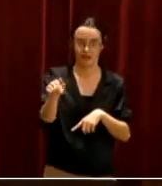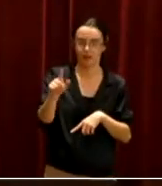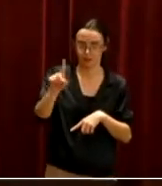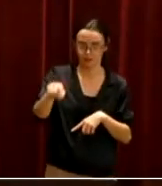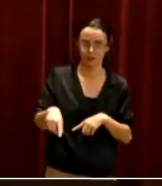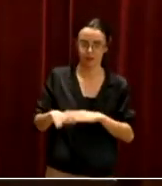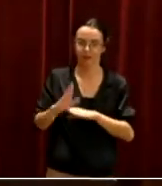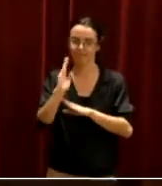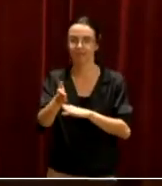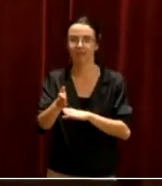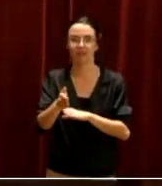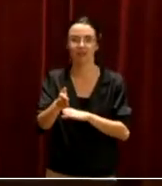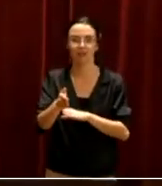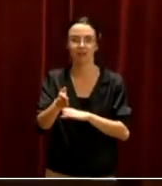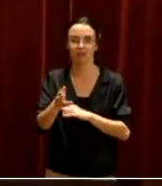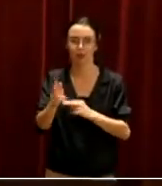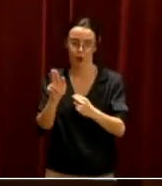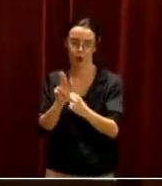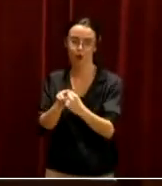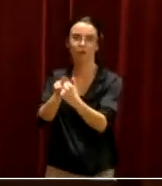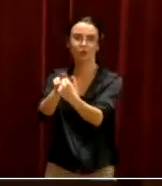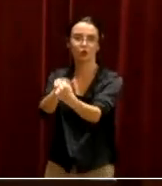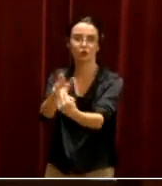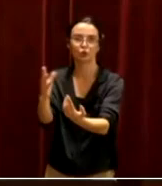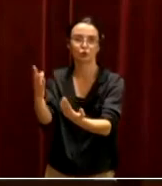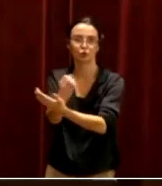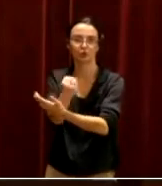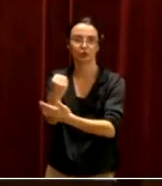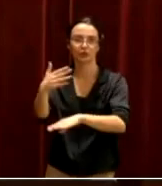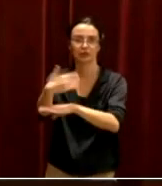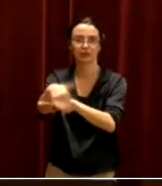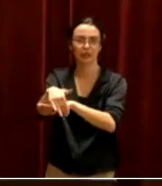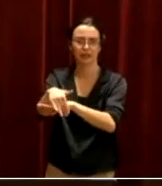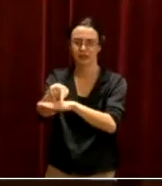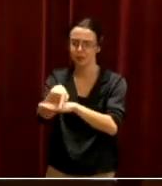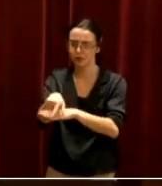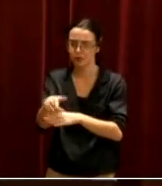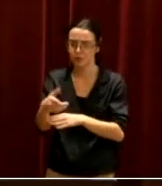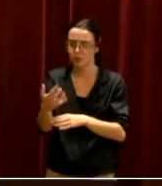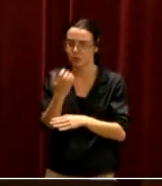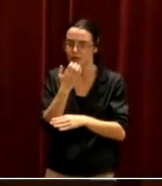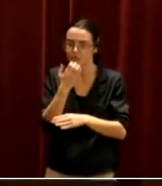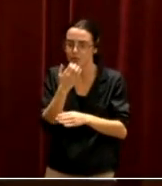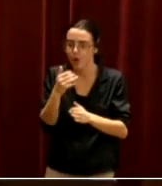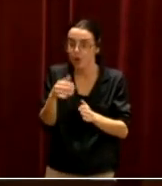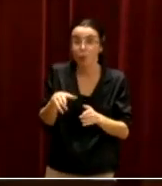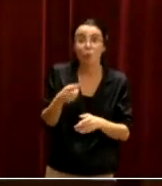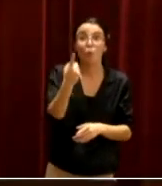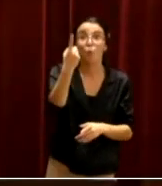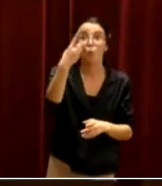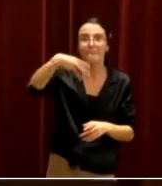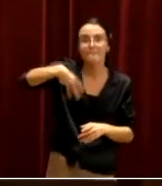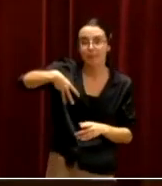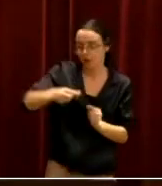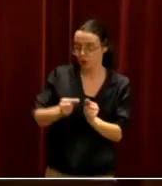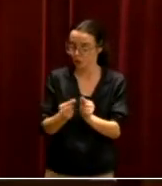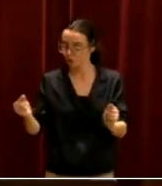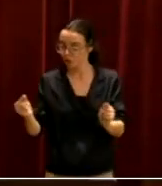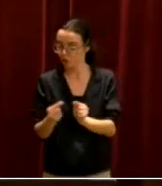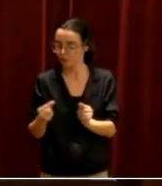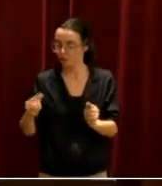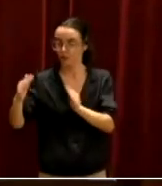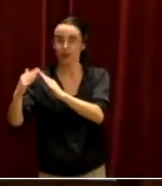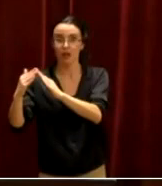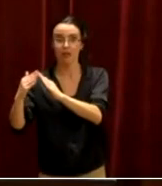calles y el tranvía pasaría a un escaso metro de las fachadas de las casas y continuamos con el